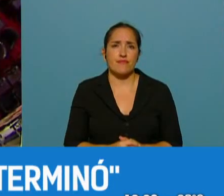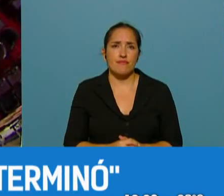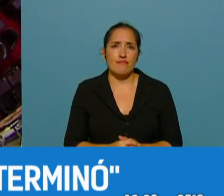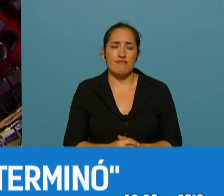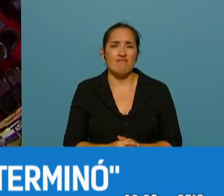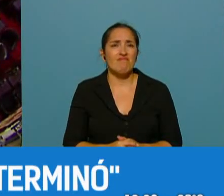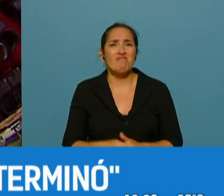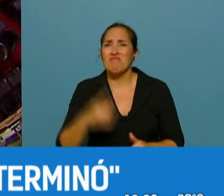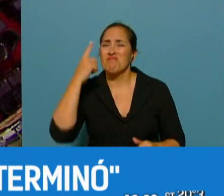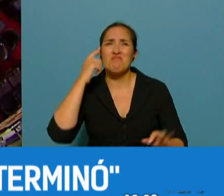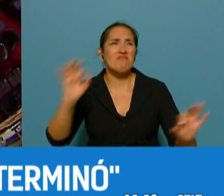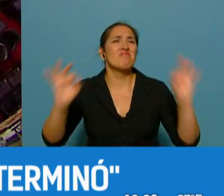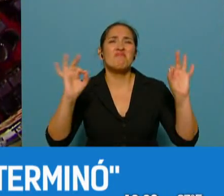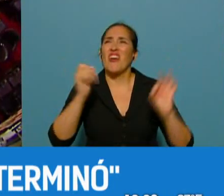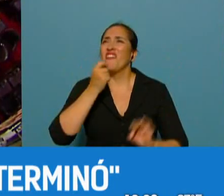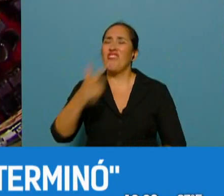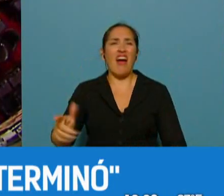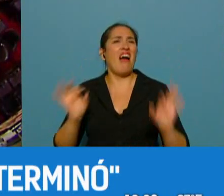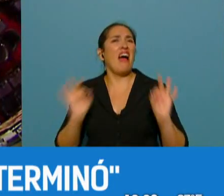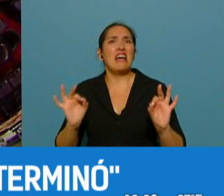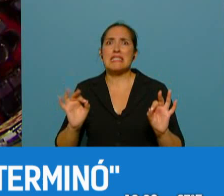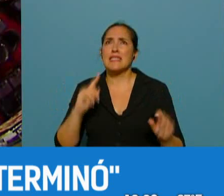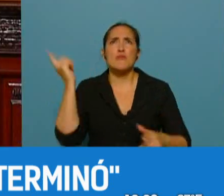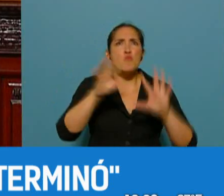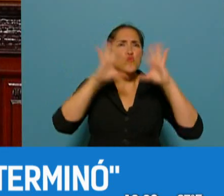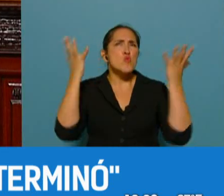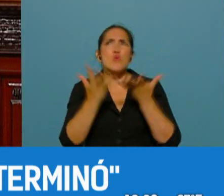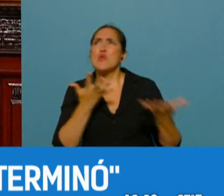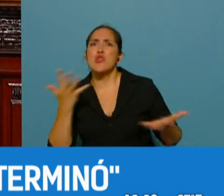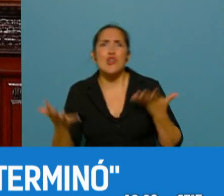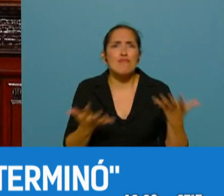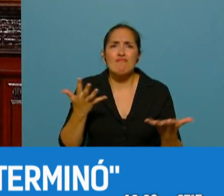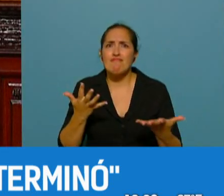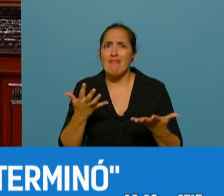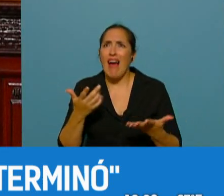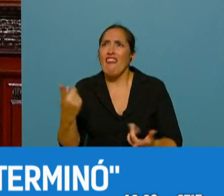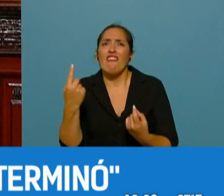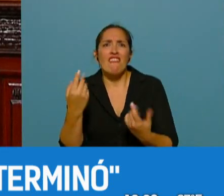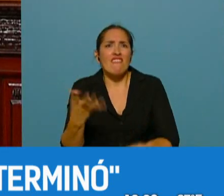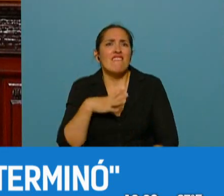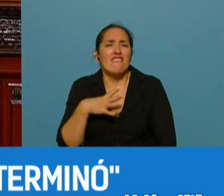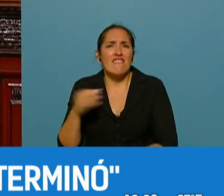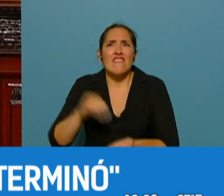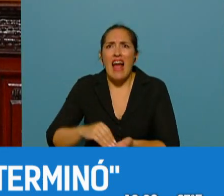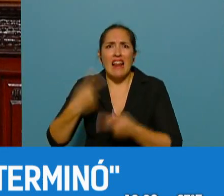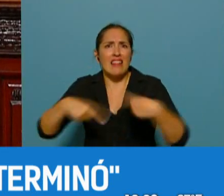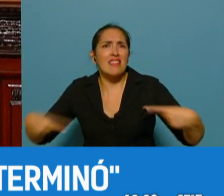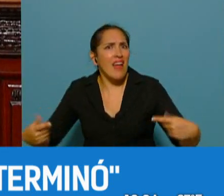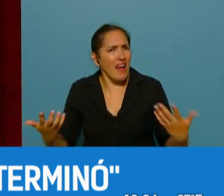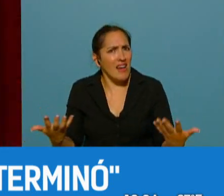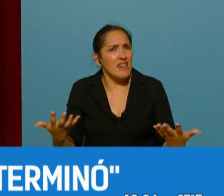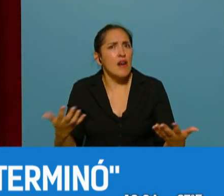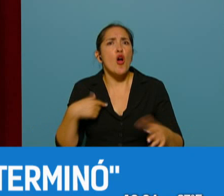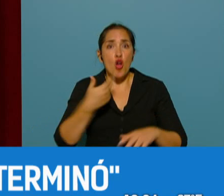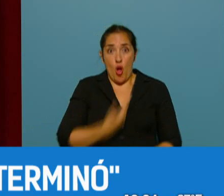Nada es sencillo en un mundo con tanta incertidumbre y con escasez de insumos críticos. El gobierno argentino dialogó